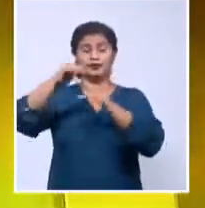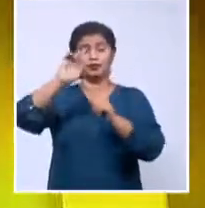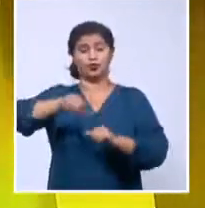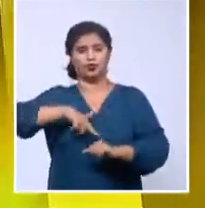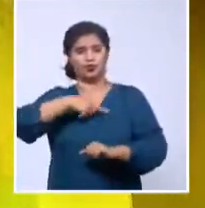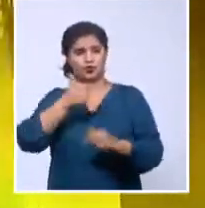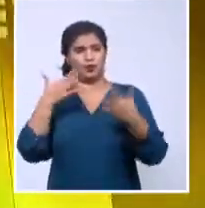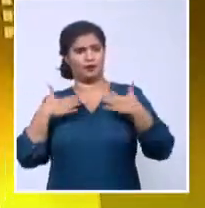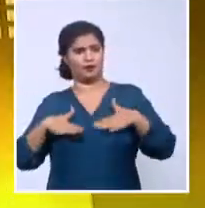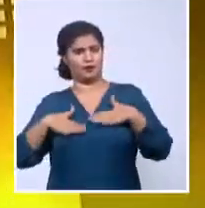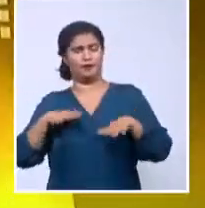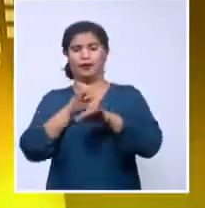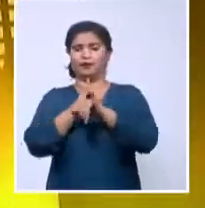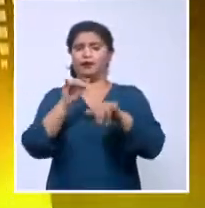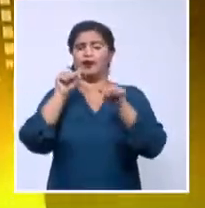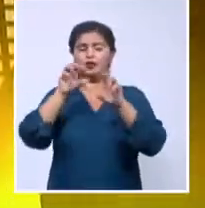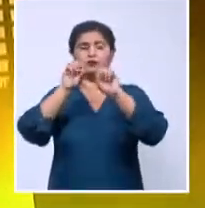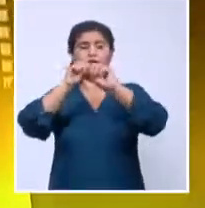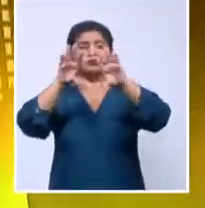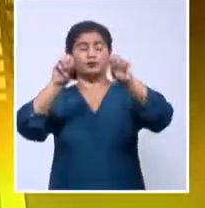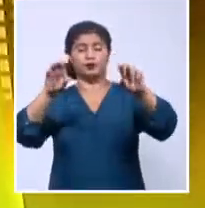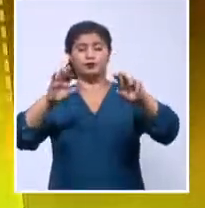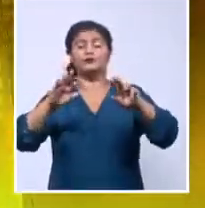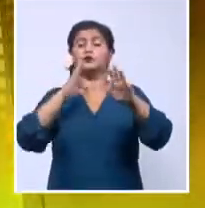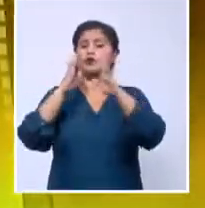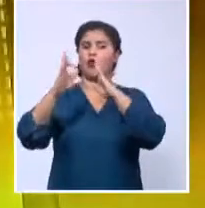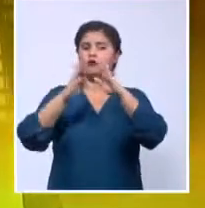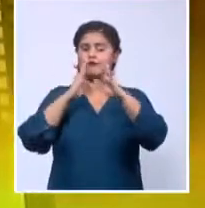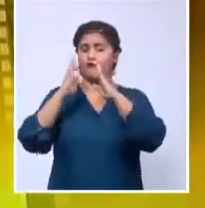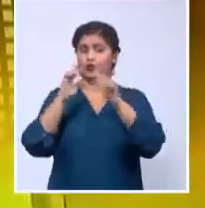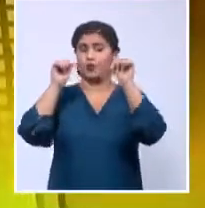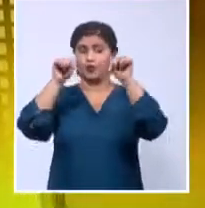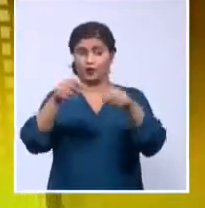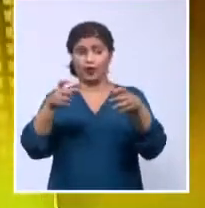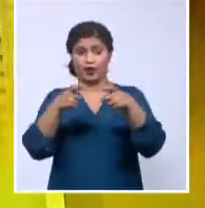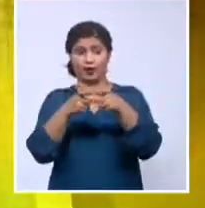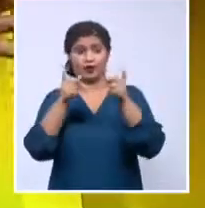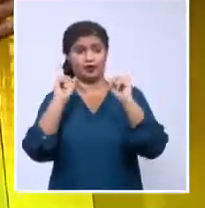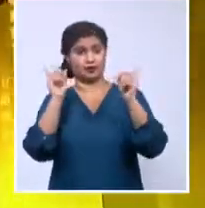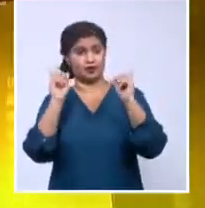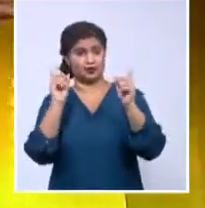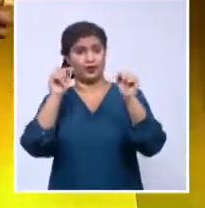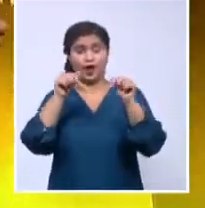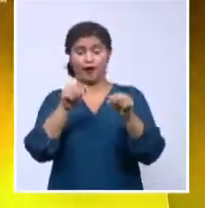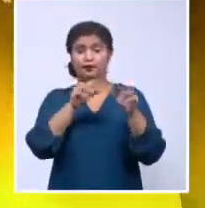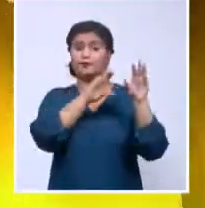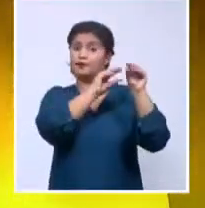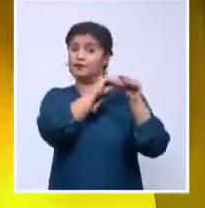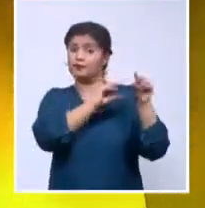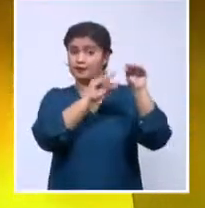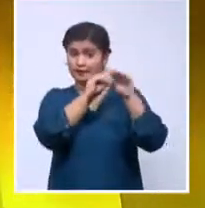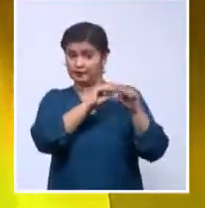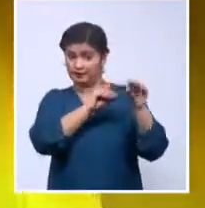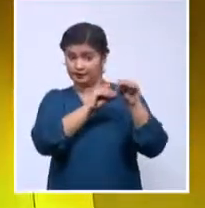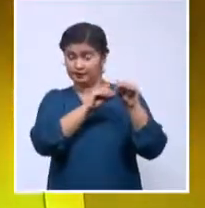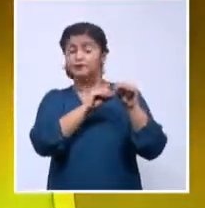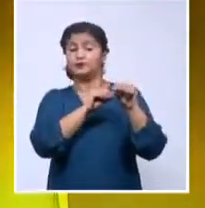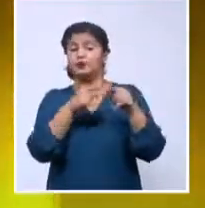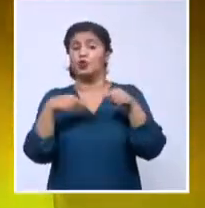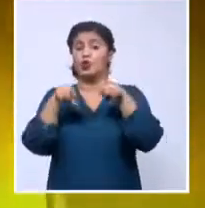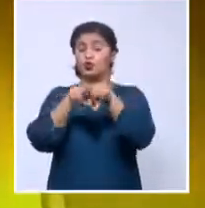lo transmitieron en redes sociales, usted lo puede buscar, de esa reunión. O sea que hablaron tanto ellos en sus redes sociales como el